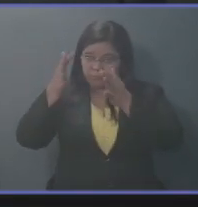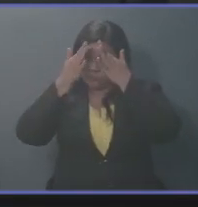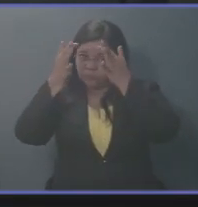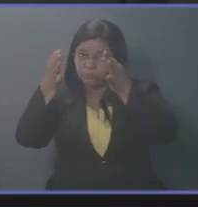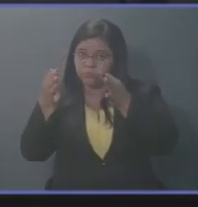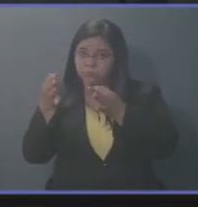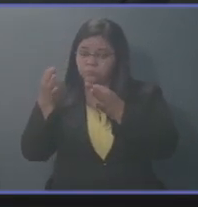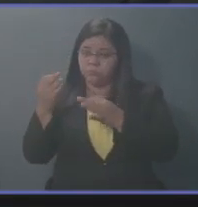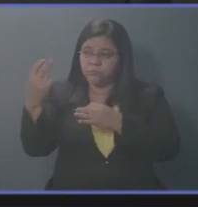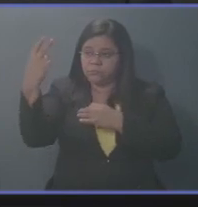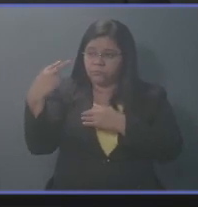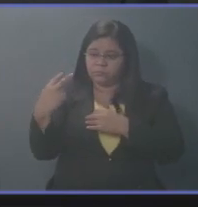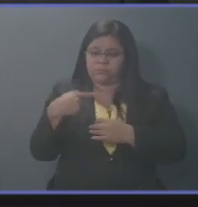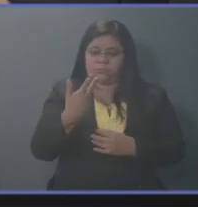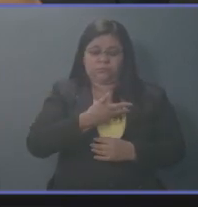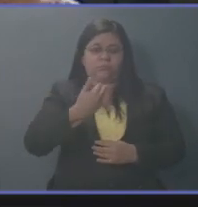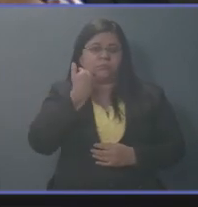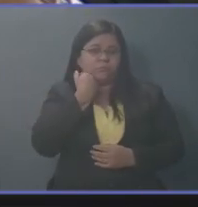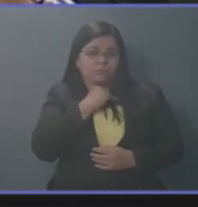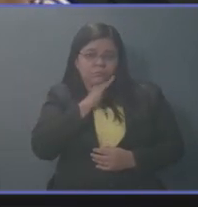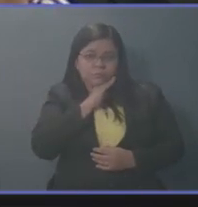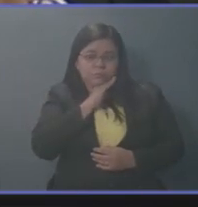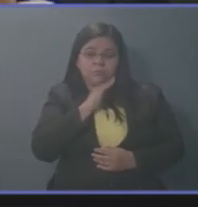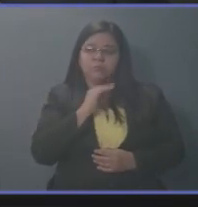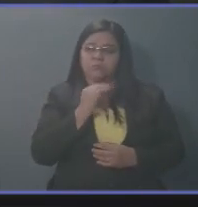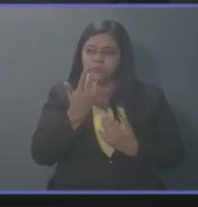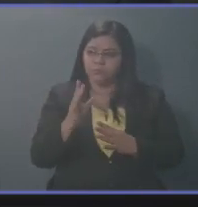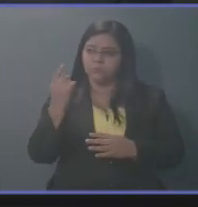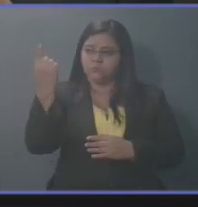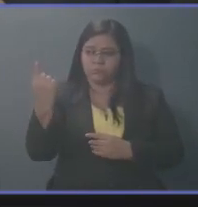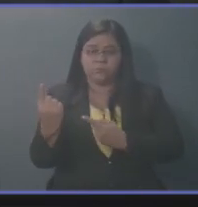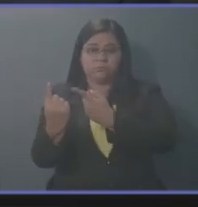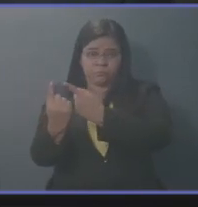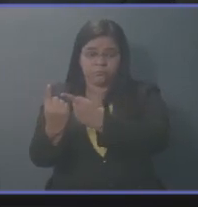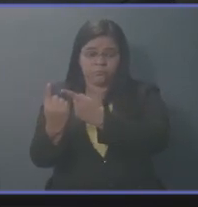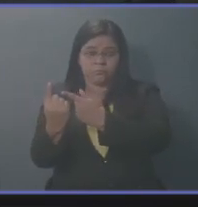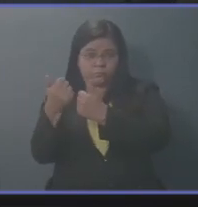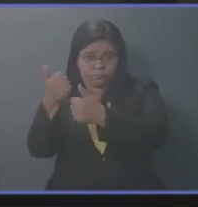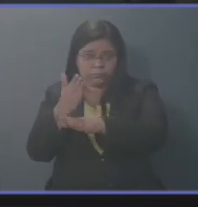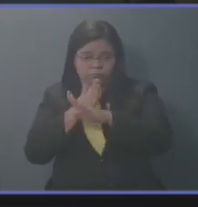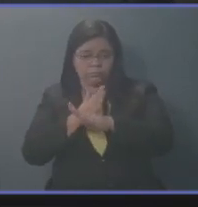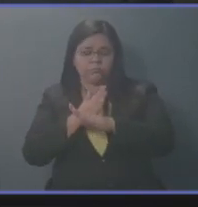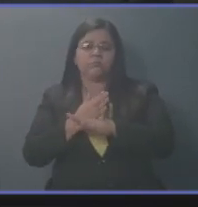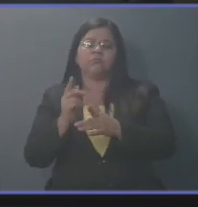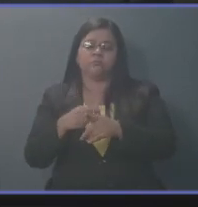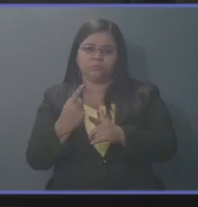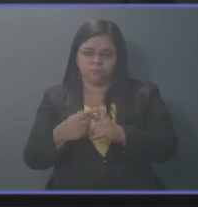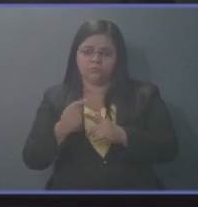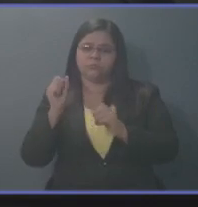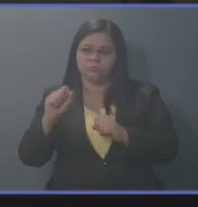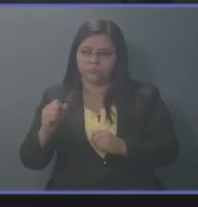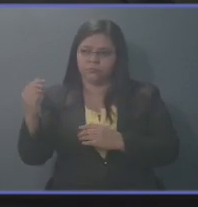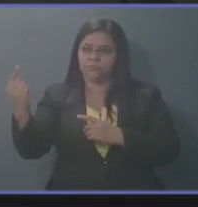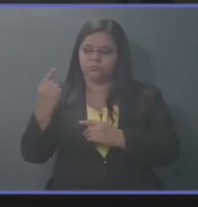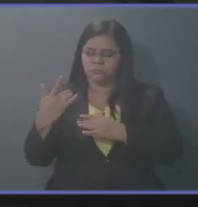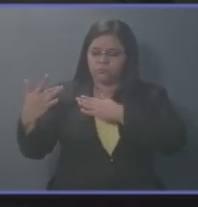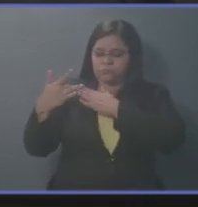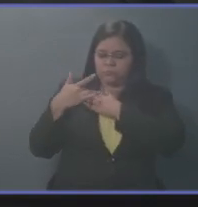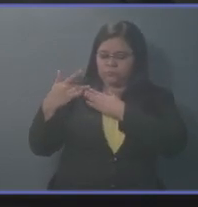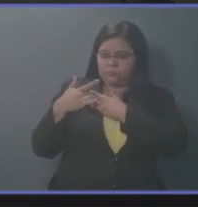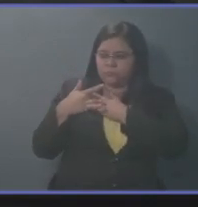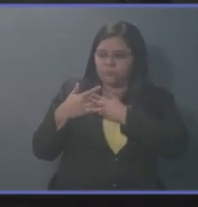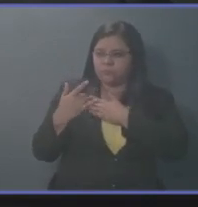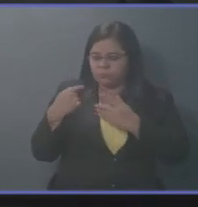encima de nosotros, si estamos enfermos, si está adecuadamente protegido, sí va a llegar a la par de nosotros. Nos va a tocar y va a